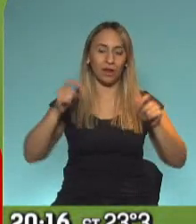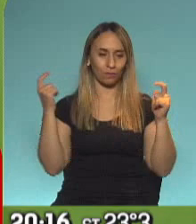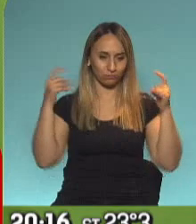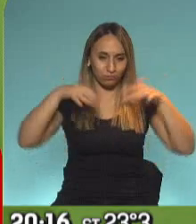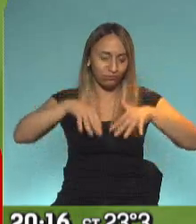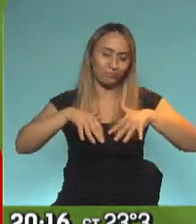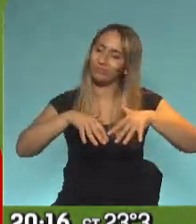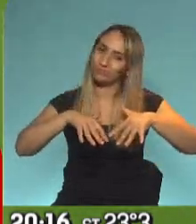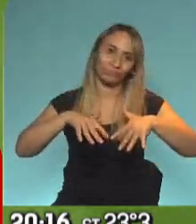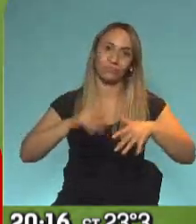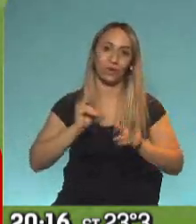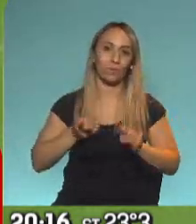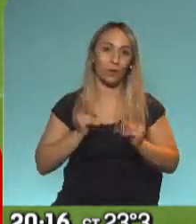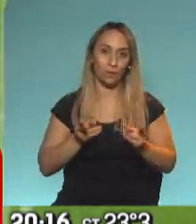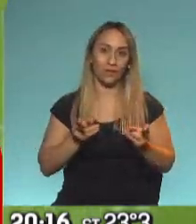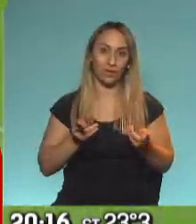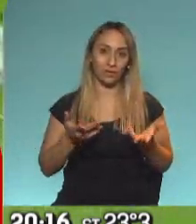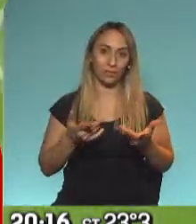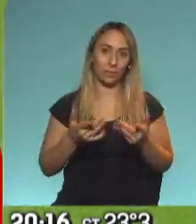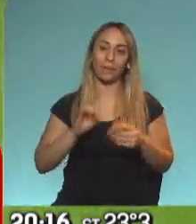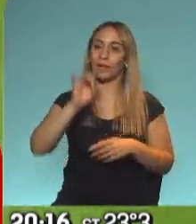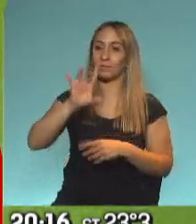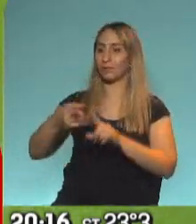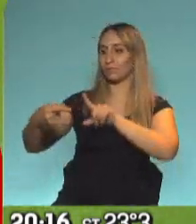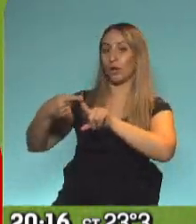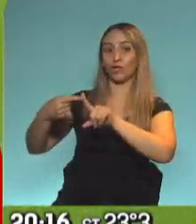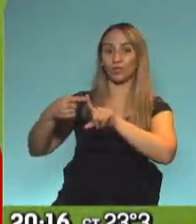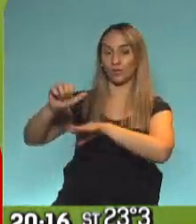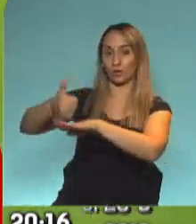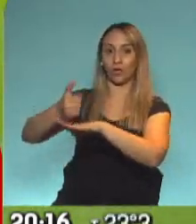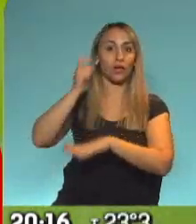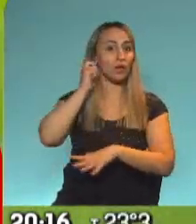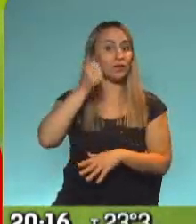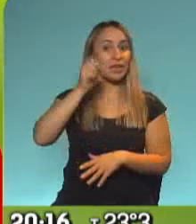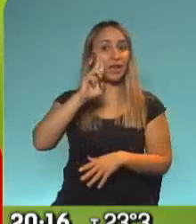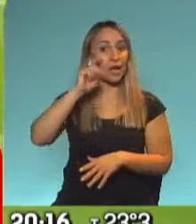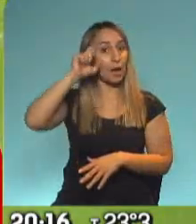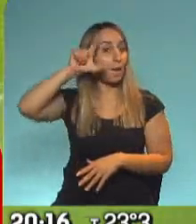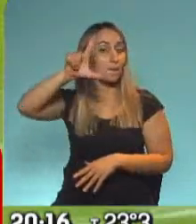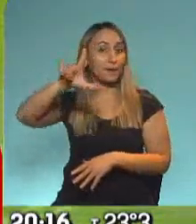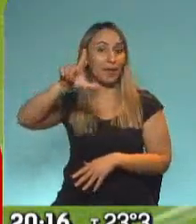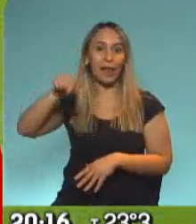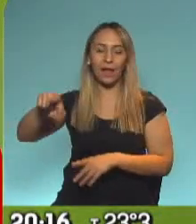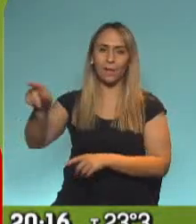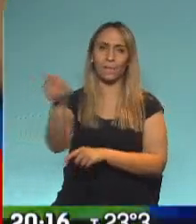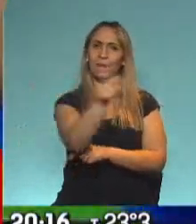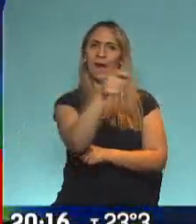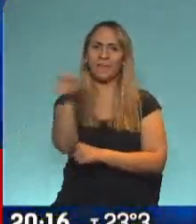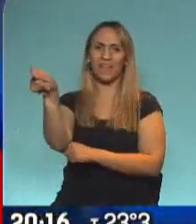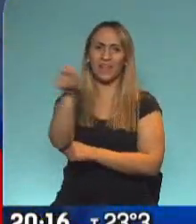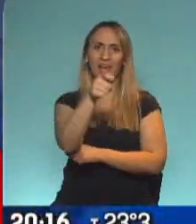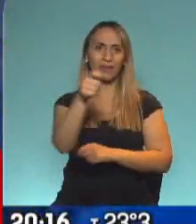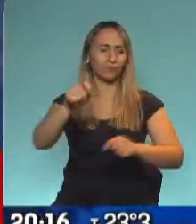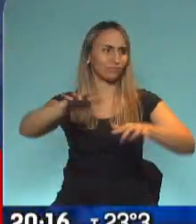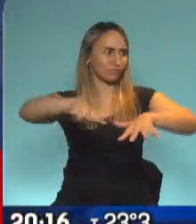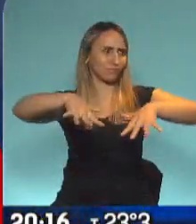de los estadios de fútbol, nos comunicamos allí con Gabriel Gamarra en el banderazo a ver qué es